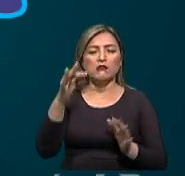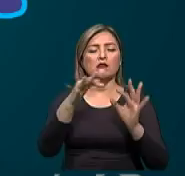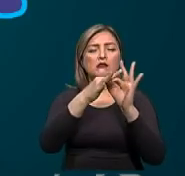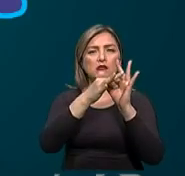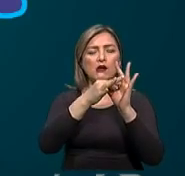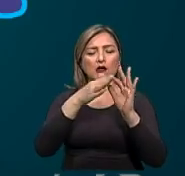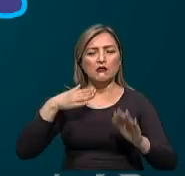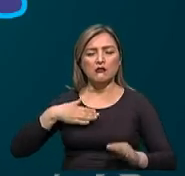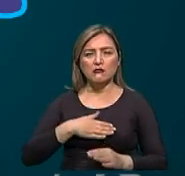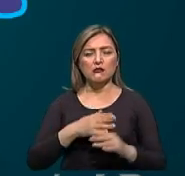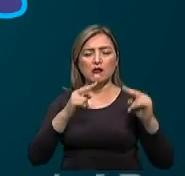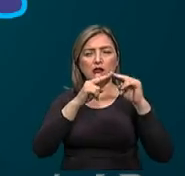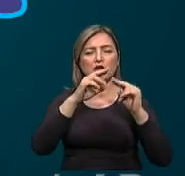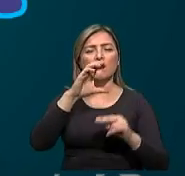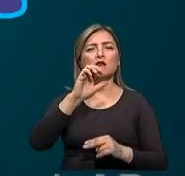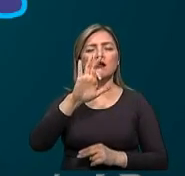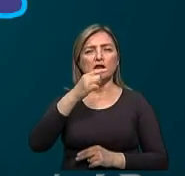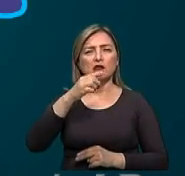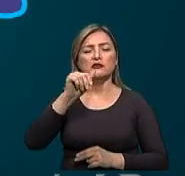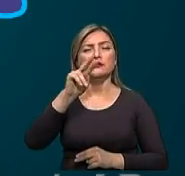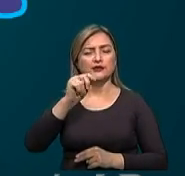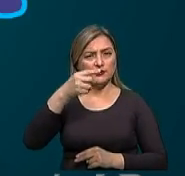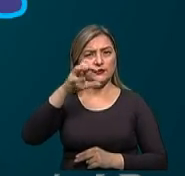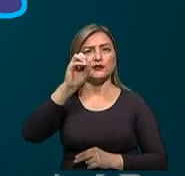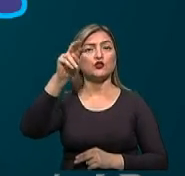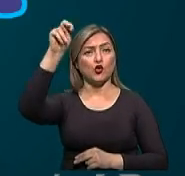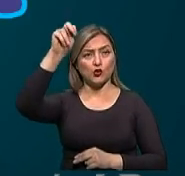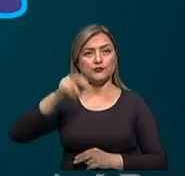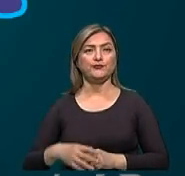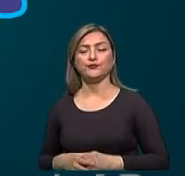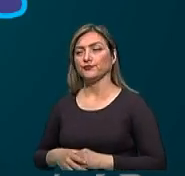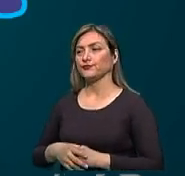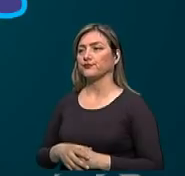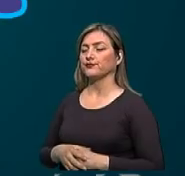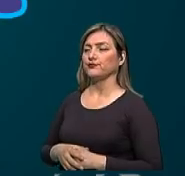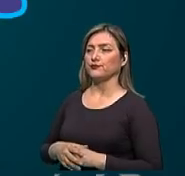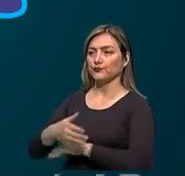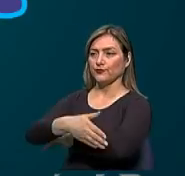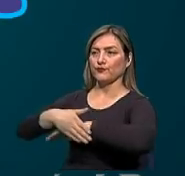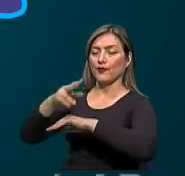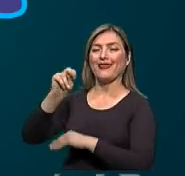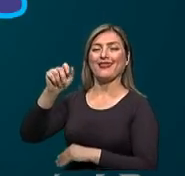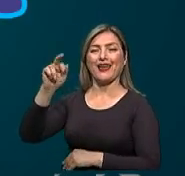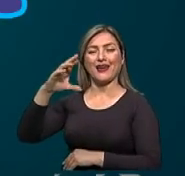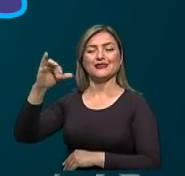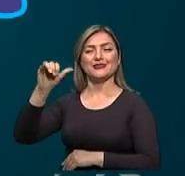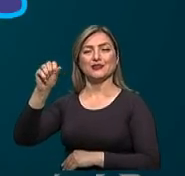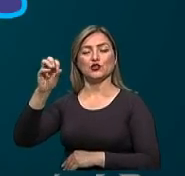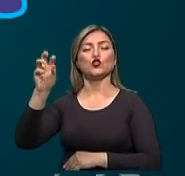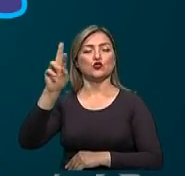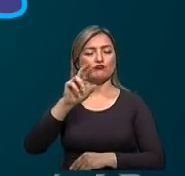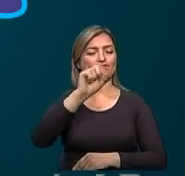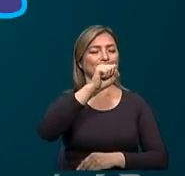Desde el puente Catahuango. Al norte el puente Catahuango. Perfecto. ¿Sí? Y también de la calle de Los Narcisos. De Los Narcisos al sur,